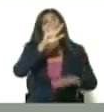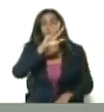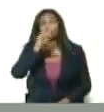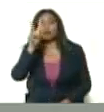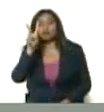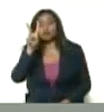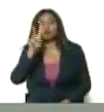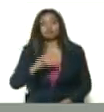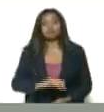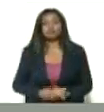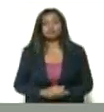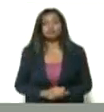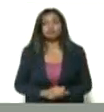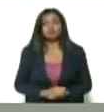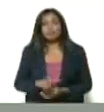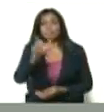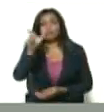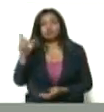1.652